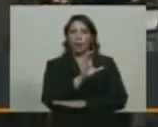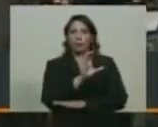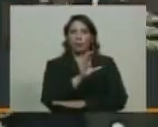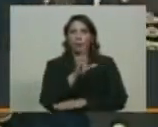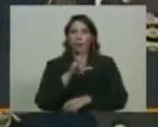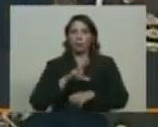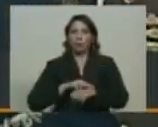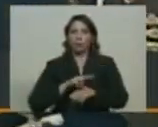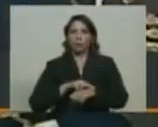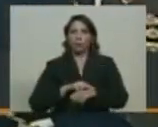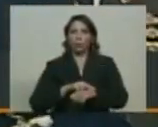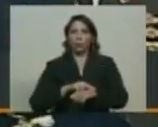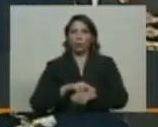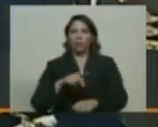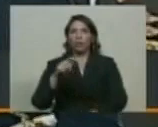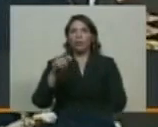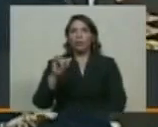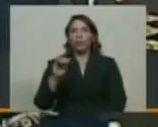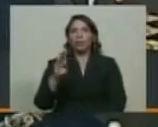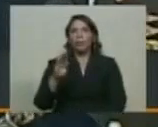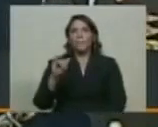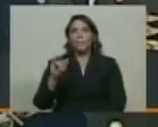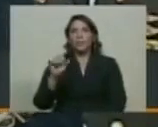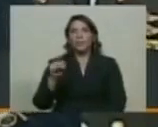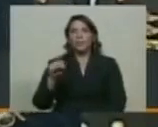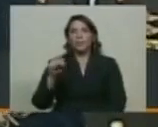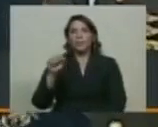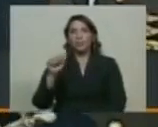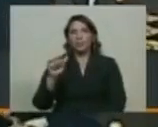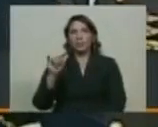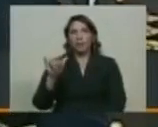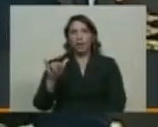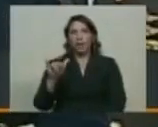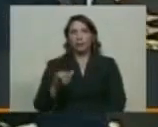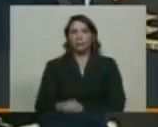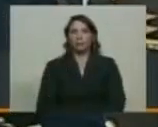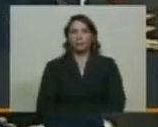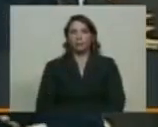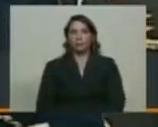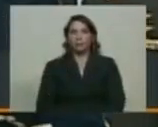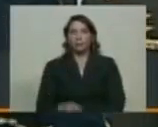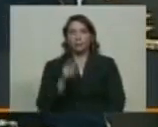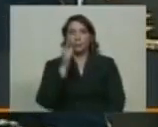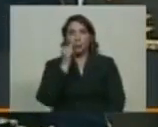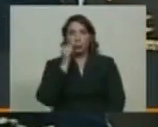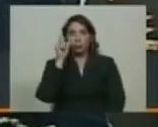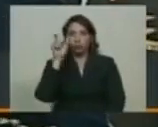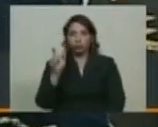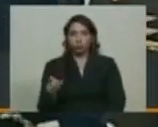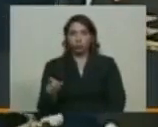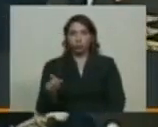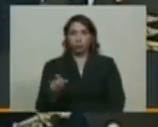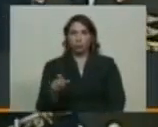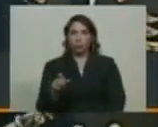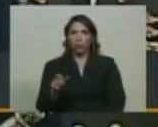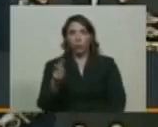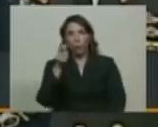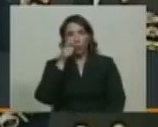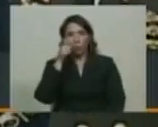doctora Ibizay Lucena, señor Contralor General de la República, señor Defensor del Pueblo,